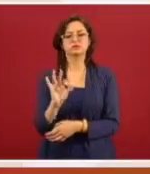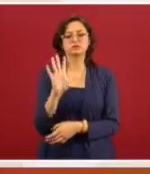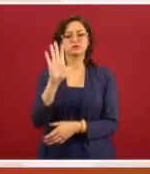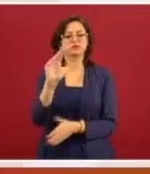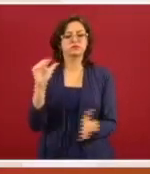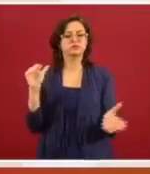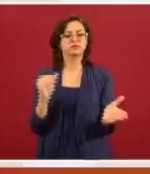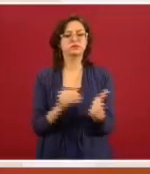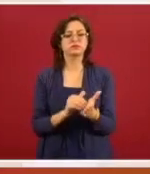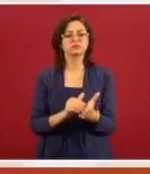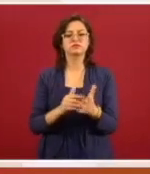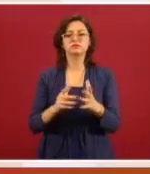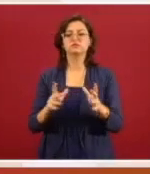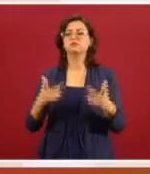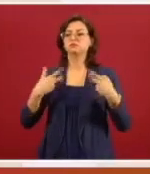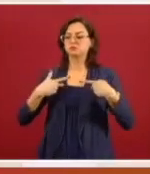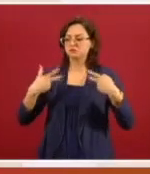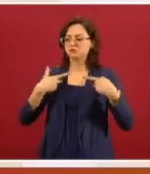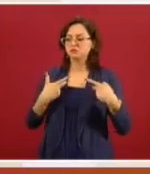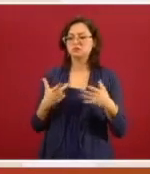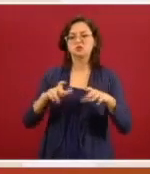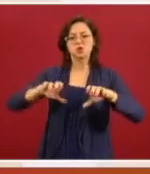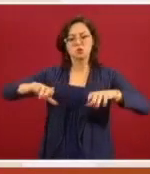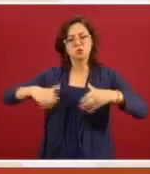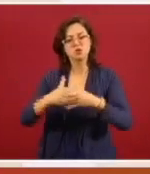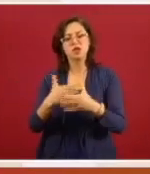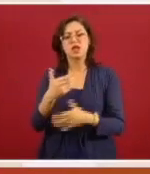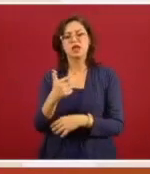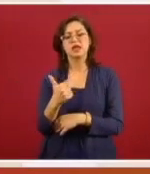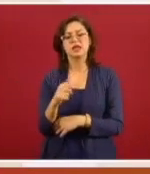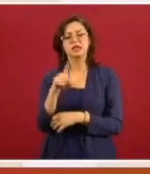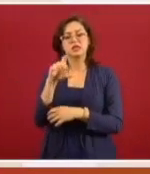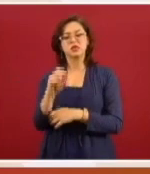2,145,000 comuneros, ejidatarios